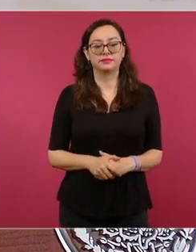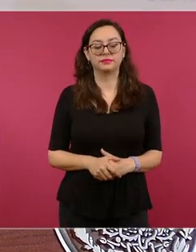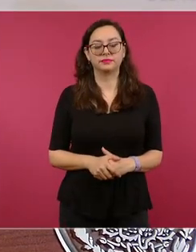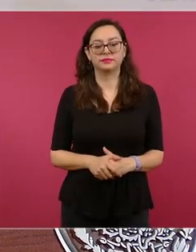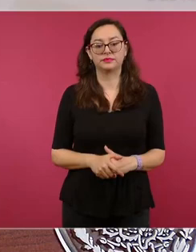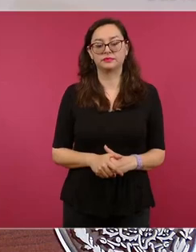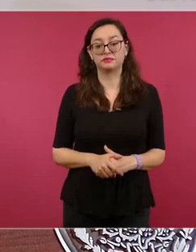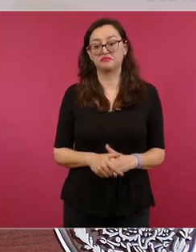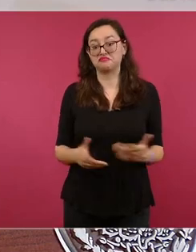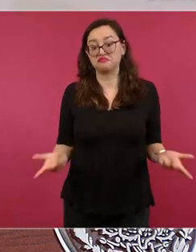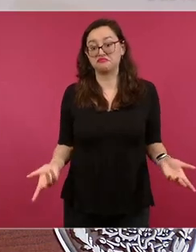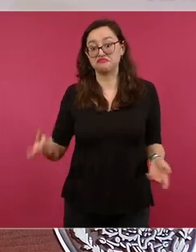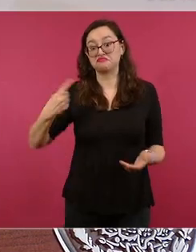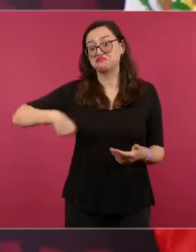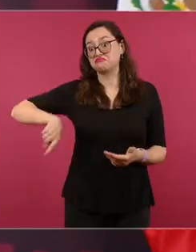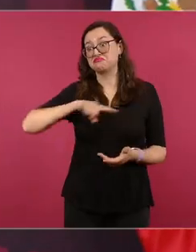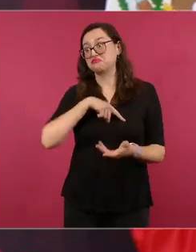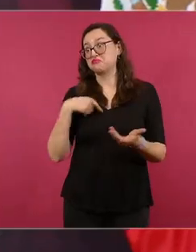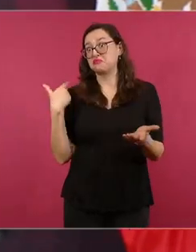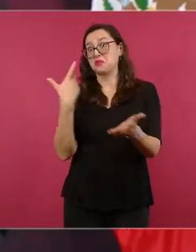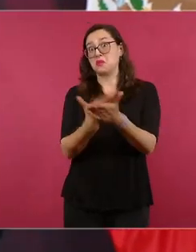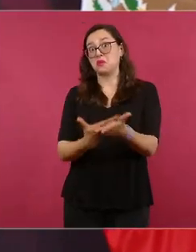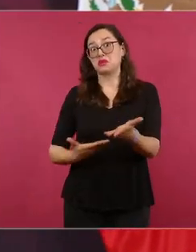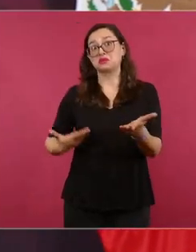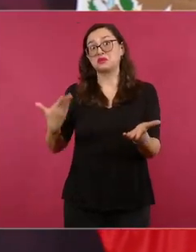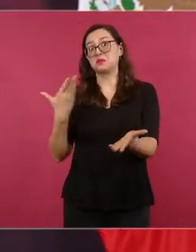porque han rechazado